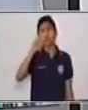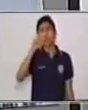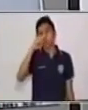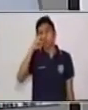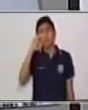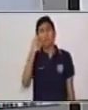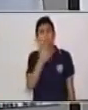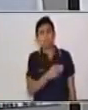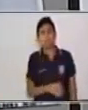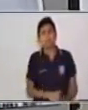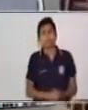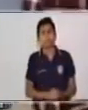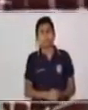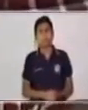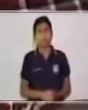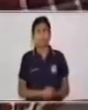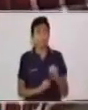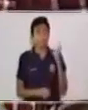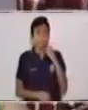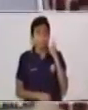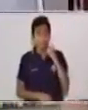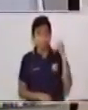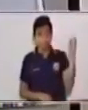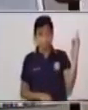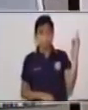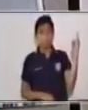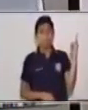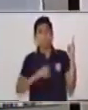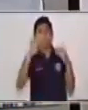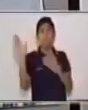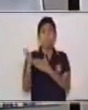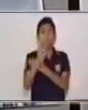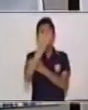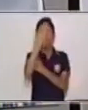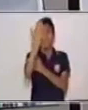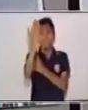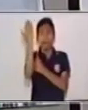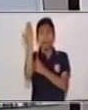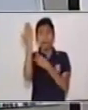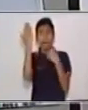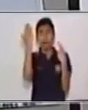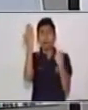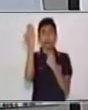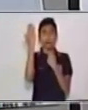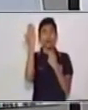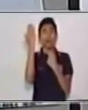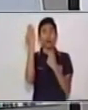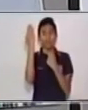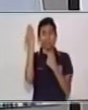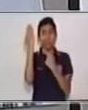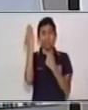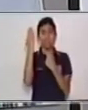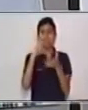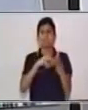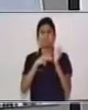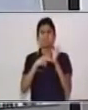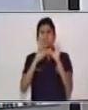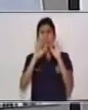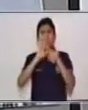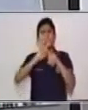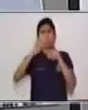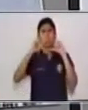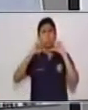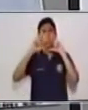microestructura. Vemos en la primera parte, en las mañanas, que no hemos llegado hasta su mínima expresión. Pero al